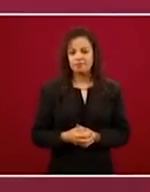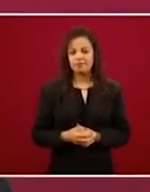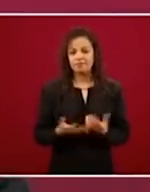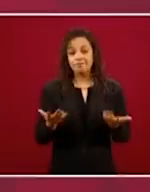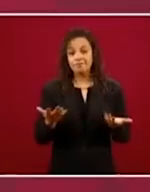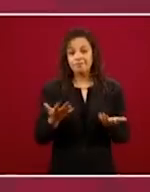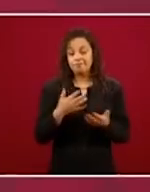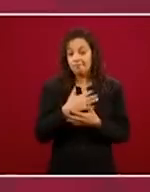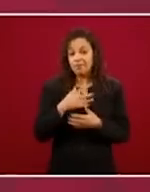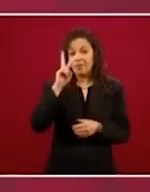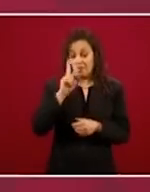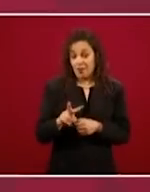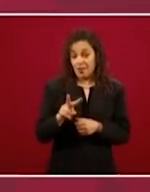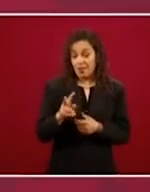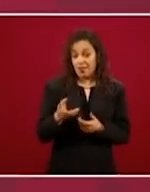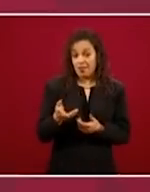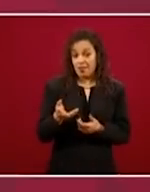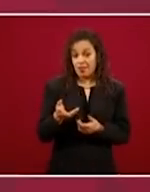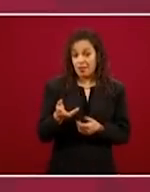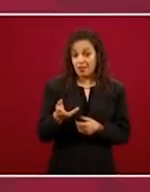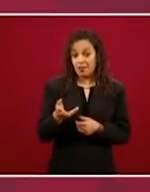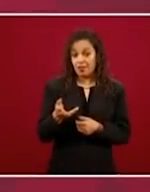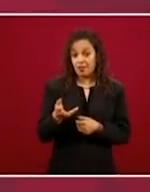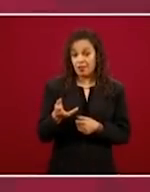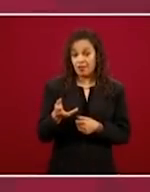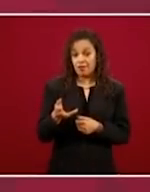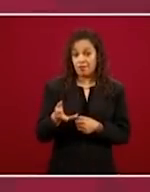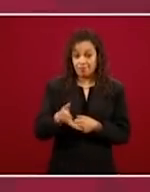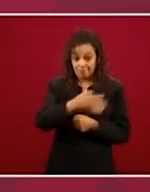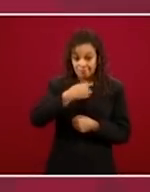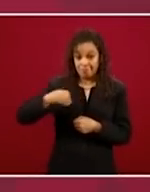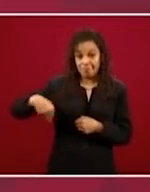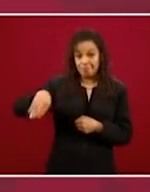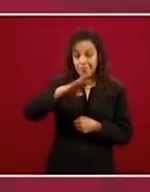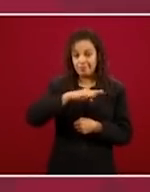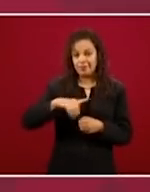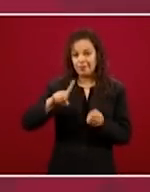venimos de un movimiento de izquierda